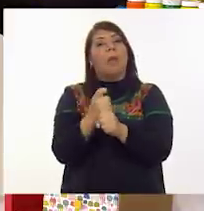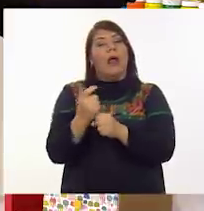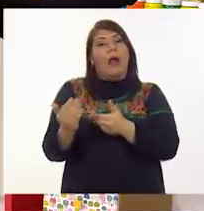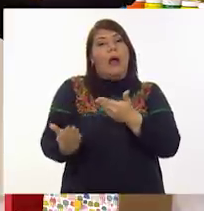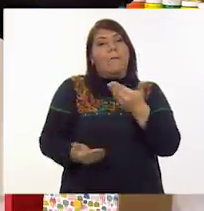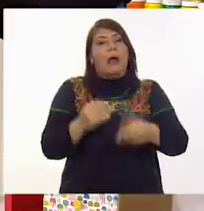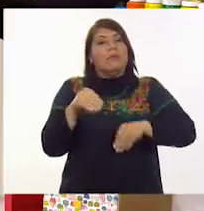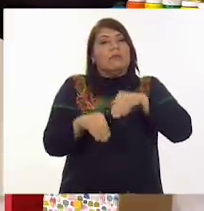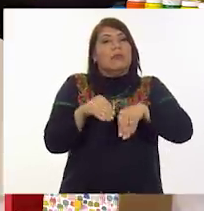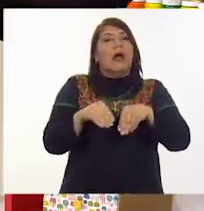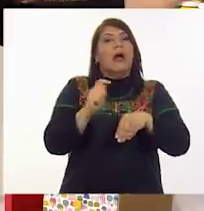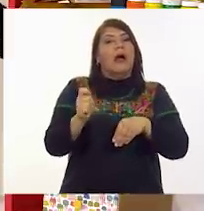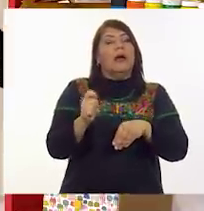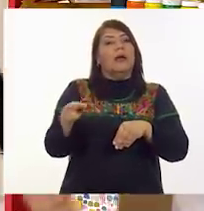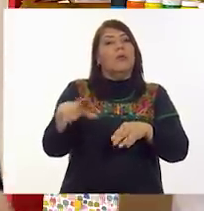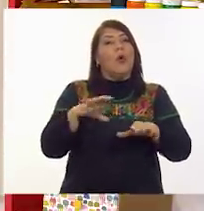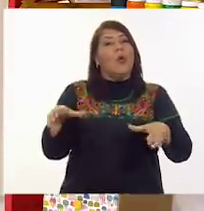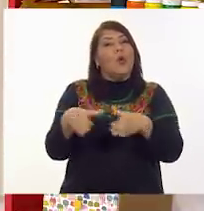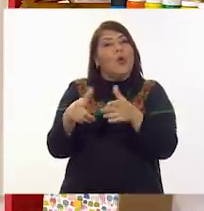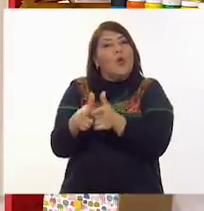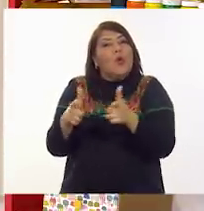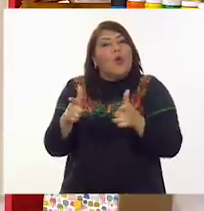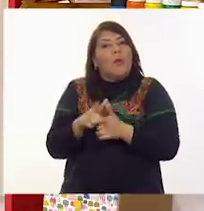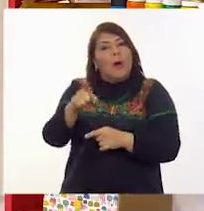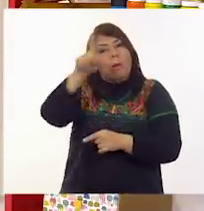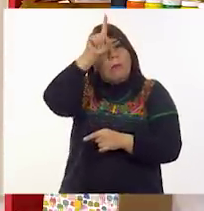de Berlín. Y